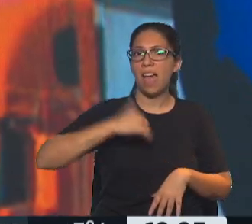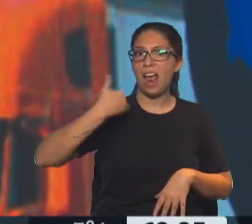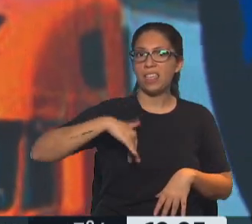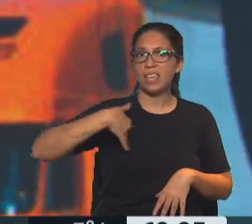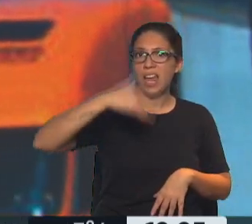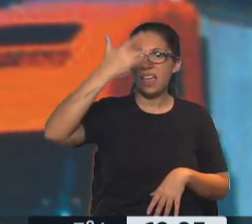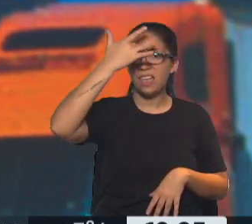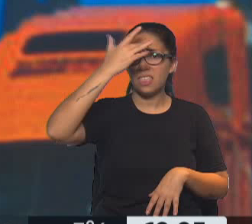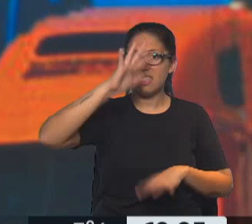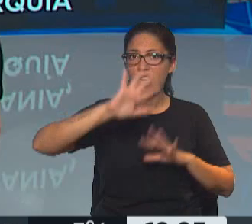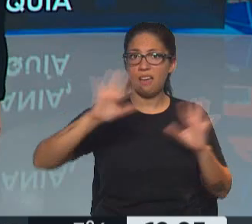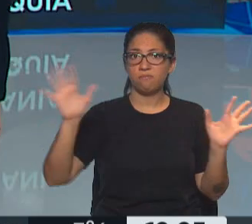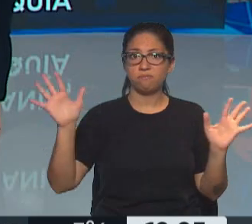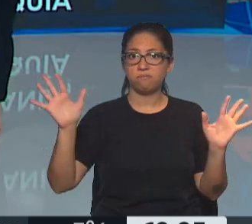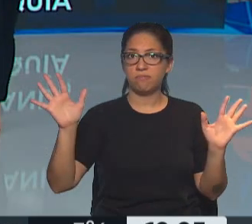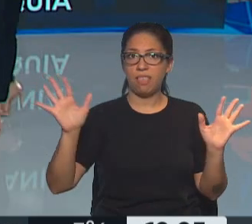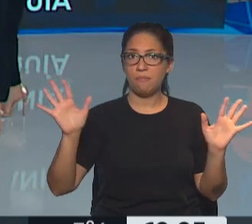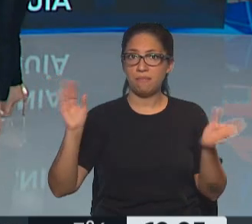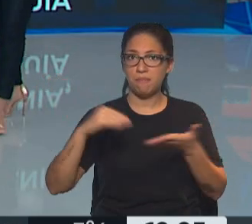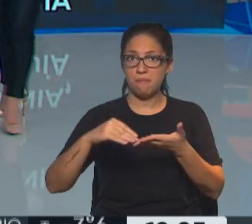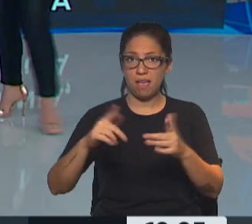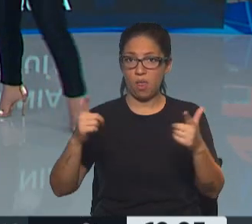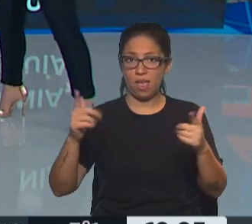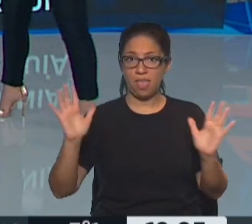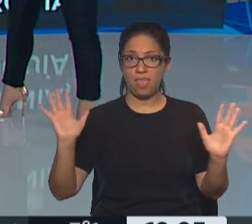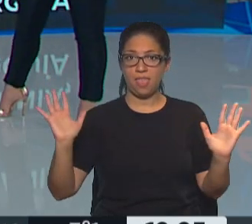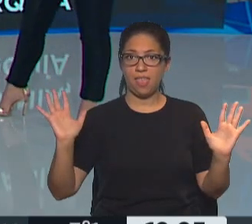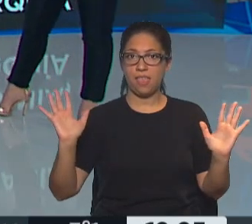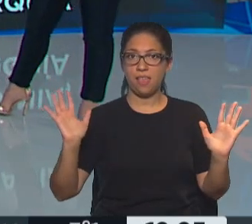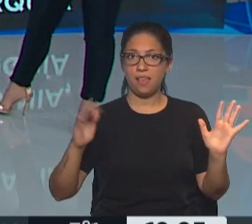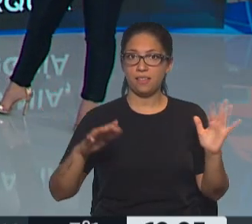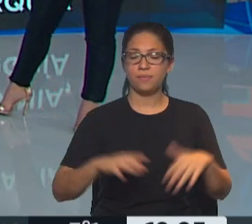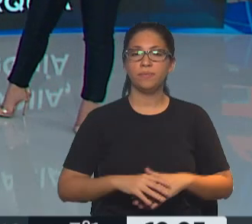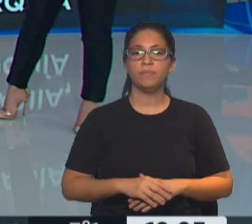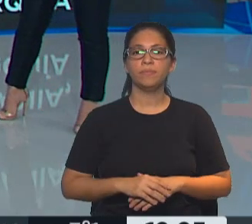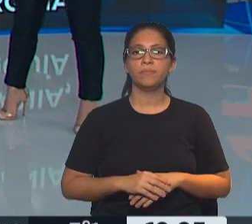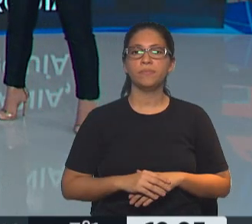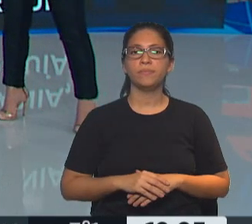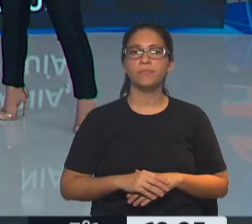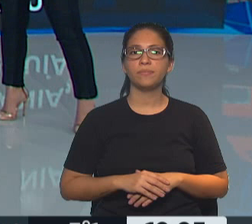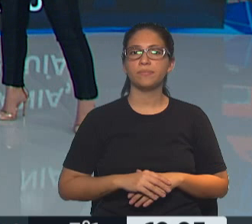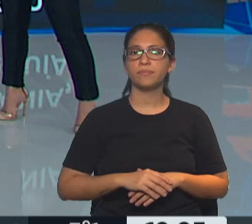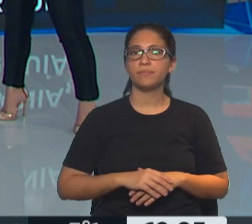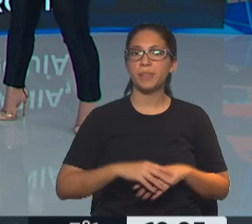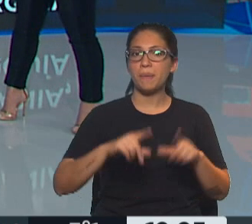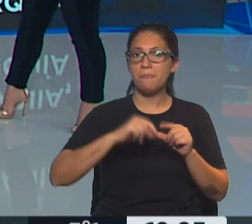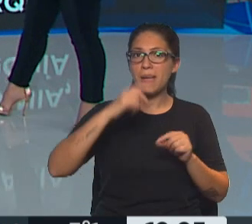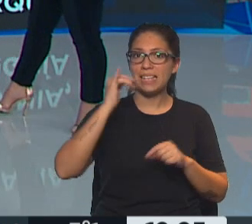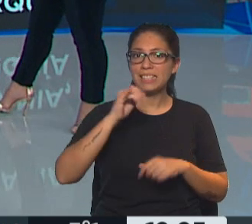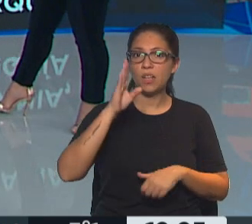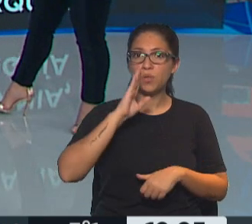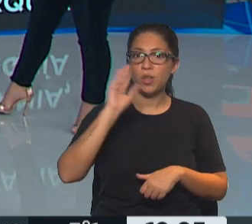Los primeros 3, Unión Europea, Rusia, Australia, tienen casi el 50%. Maíz, Estados Unidos,